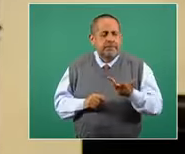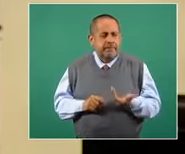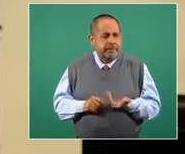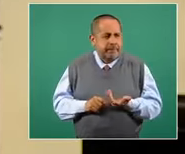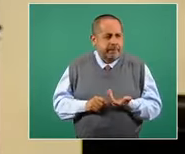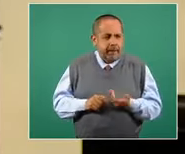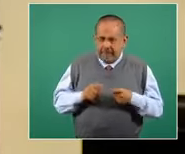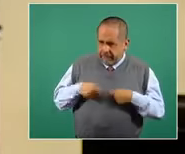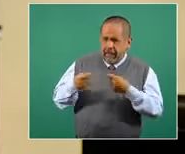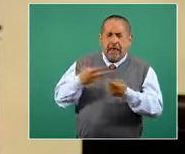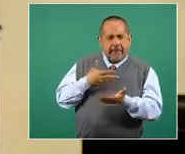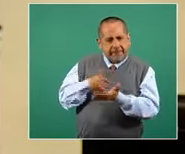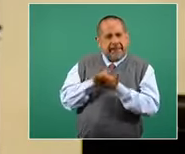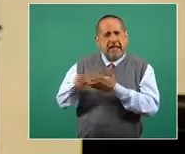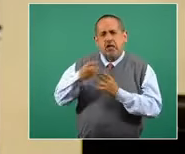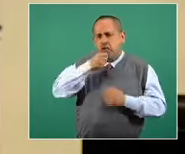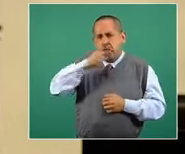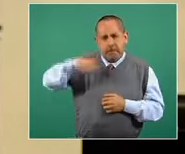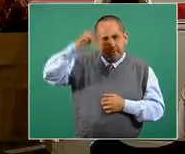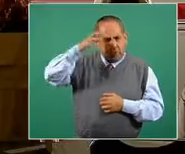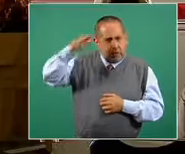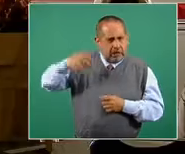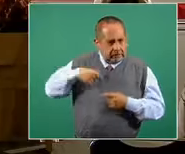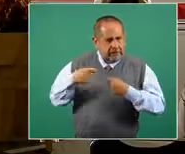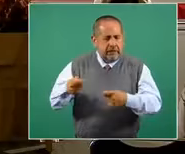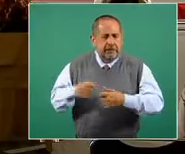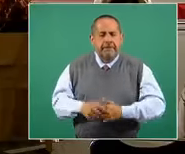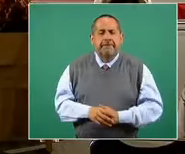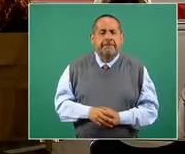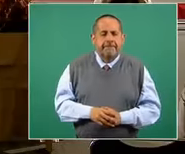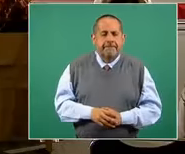el derecho a estos adultos mayores? Gracias. Muchas gracias.